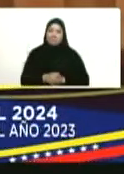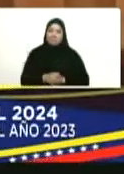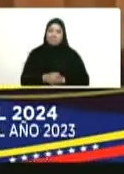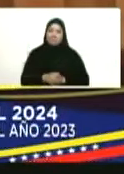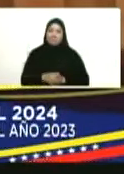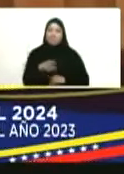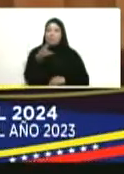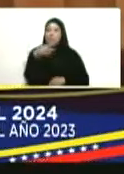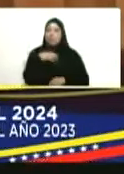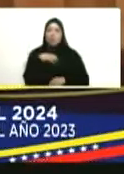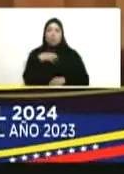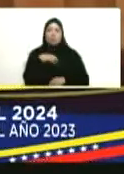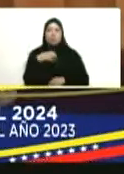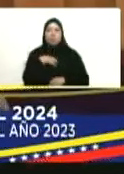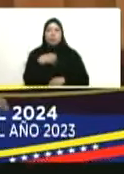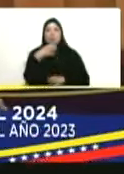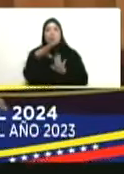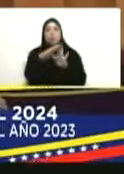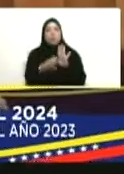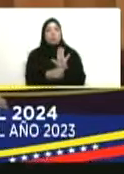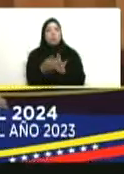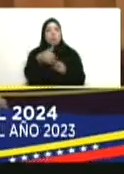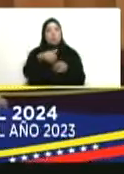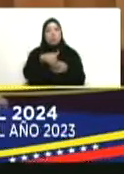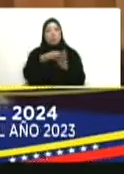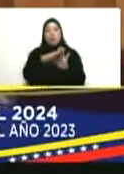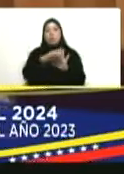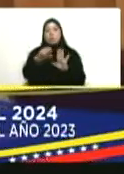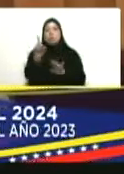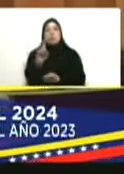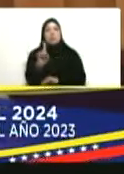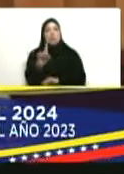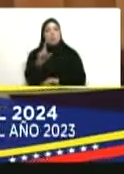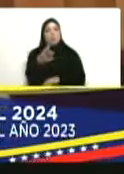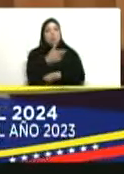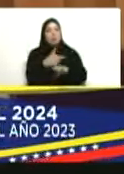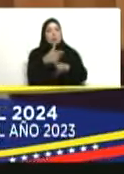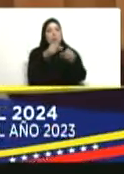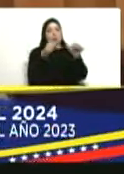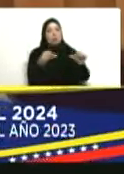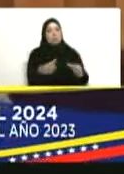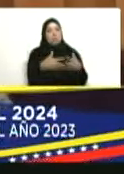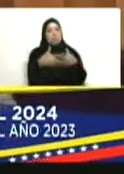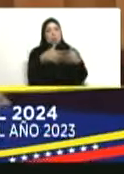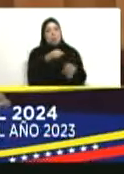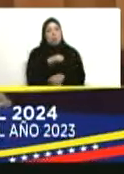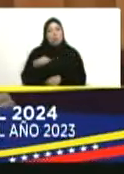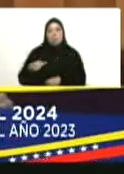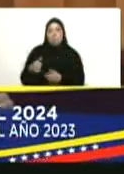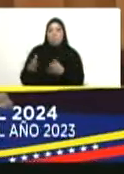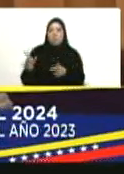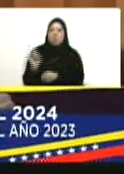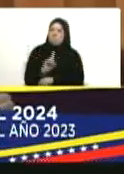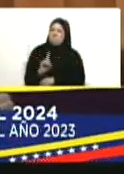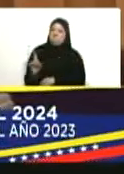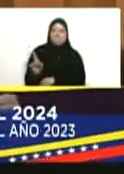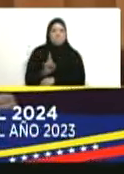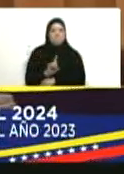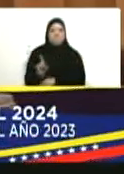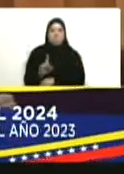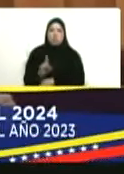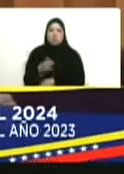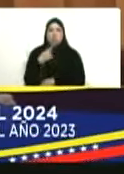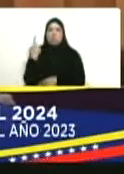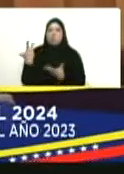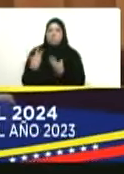no vamos a permitir esa constituyente. Y los gringos nos amenazaron en privado, en público. Vamos por